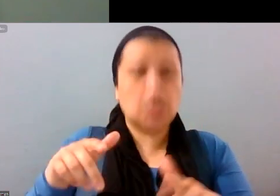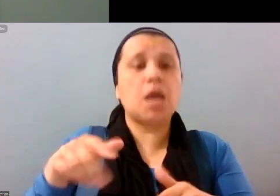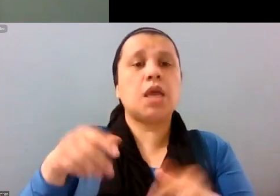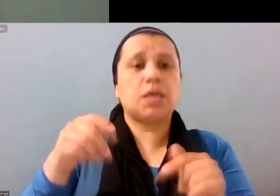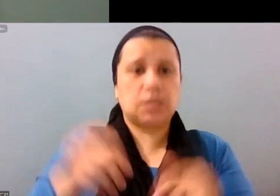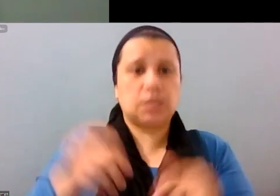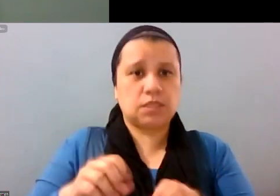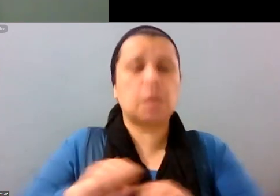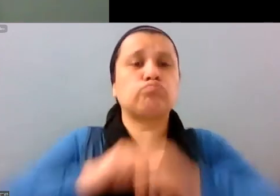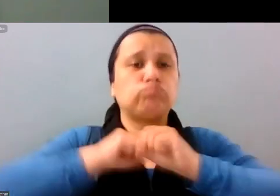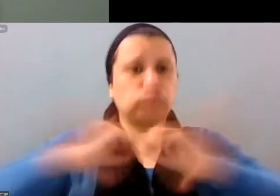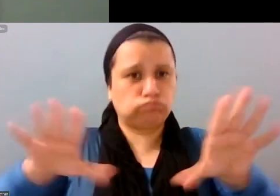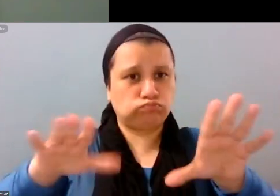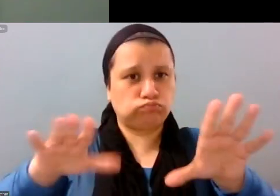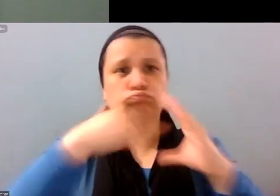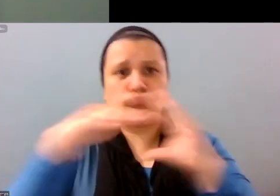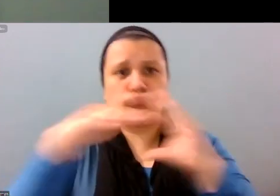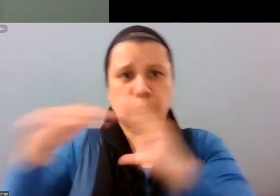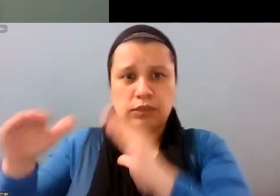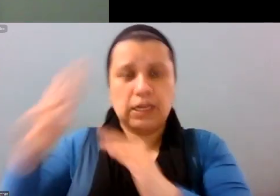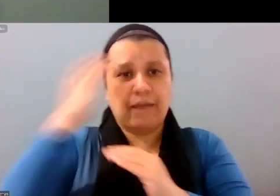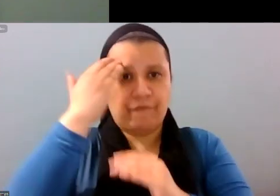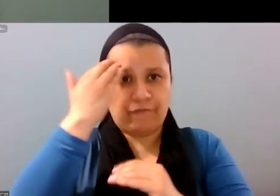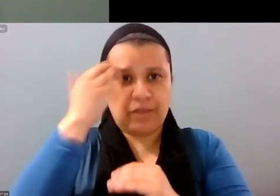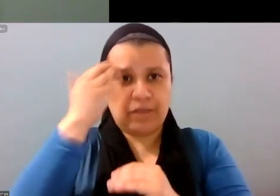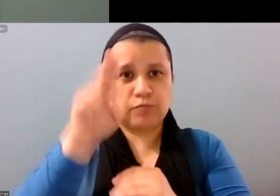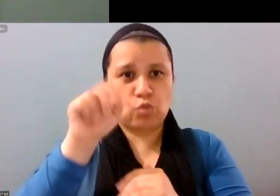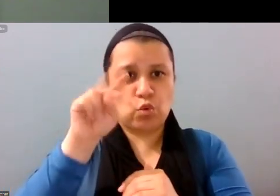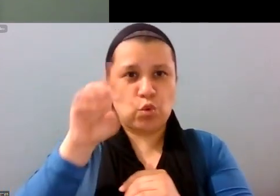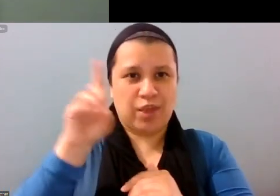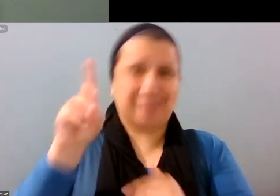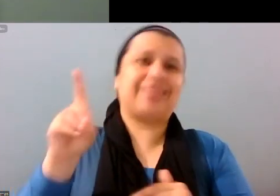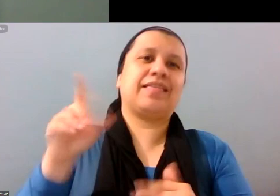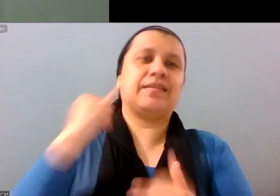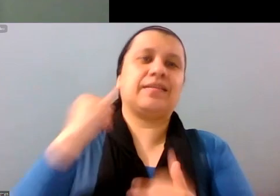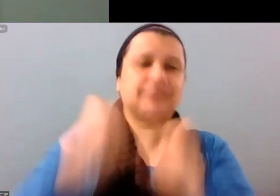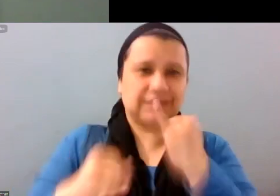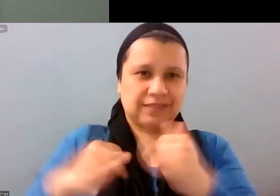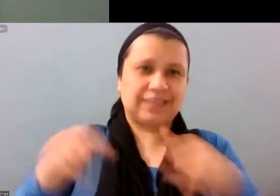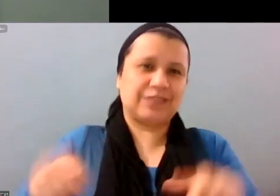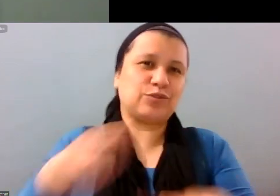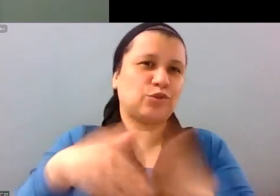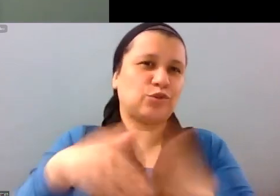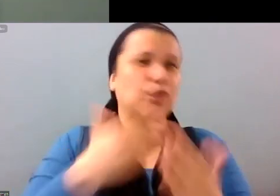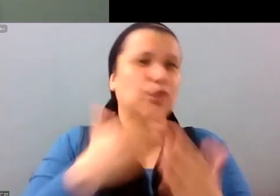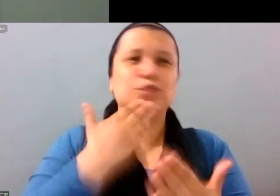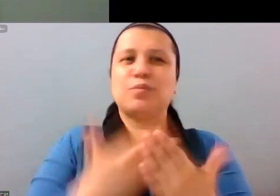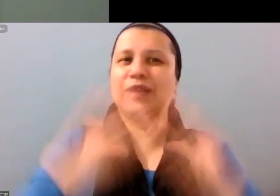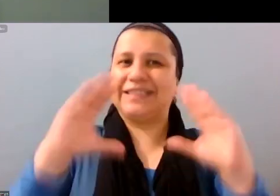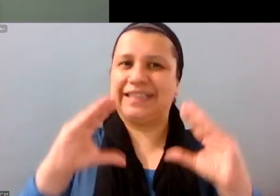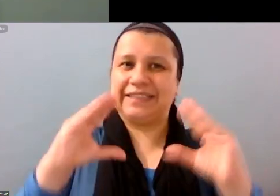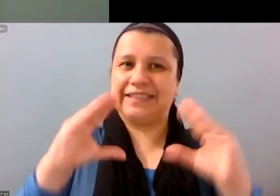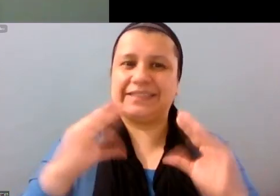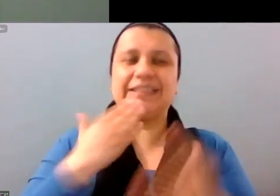el Facebook de la UNED así hemos finalizado que tengan muy buenas tardes gracias